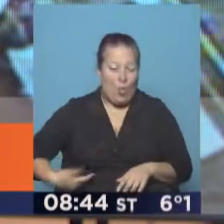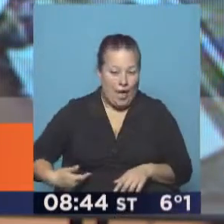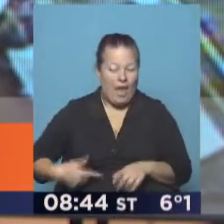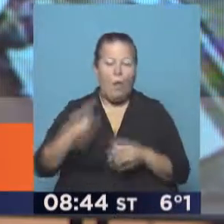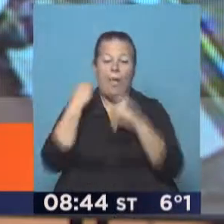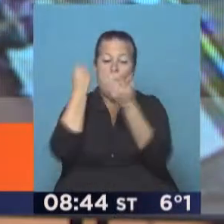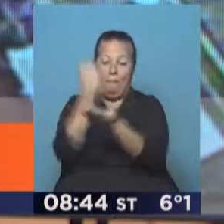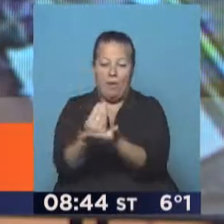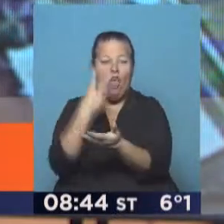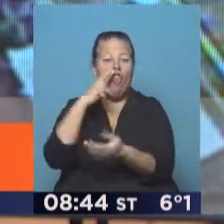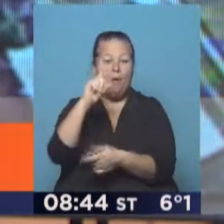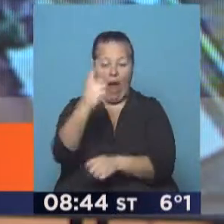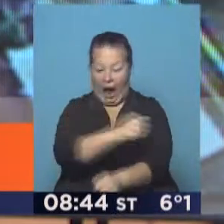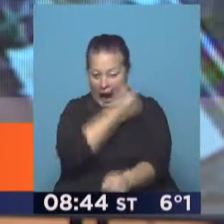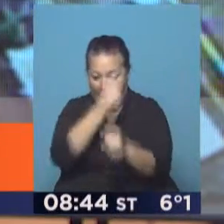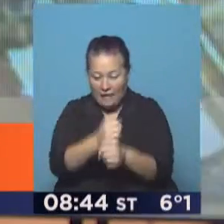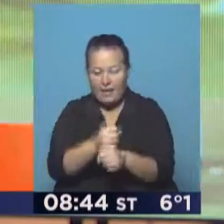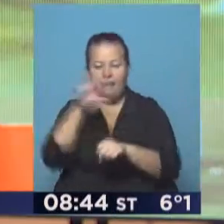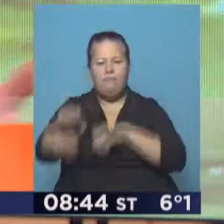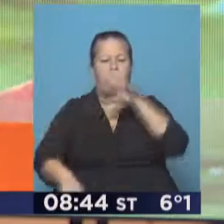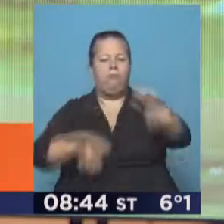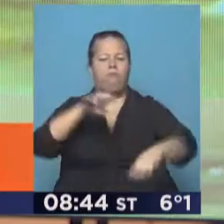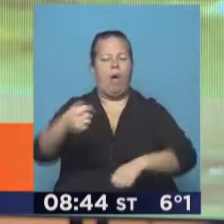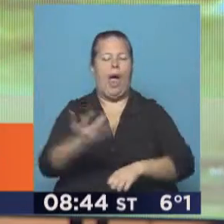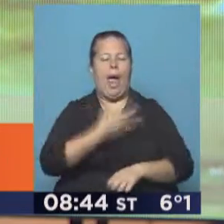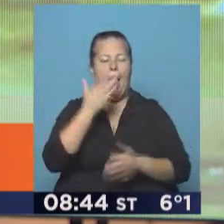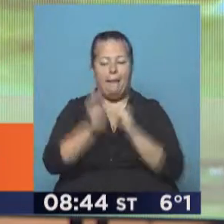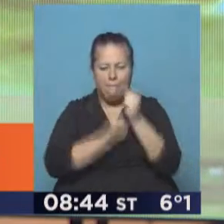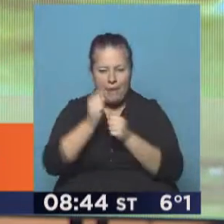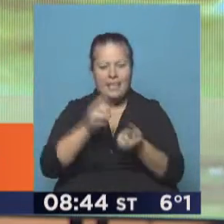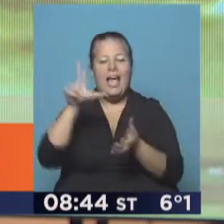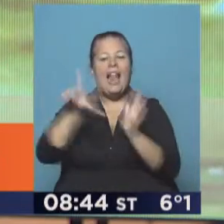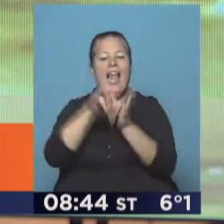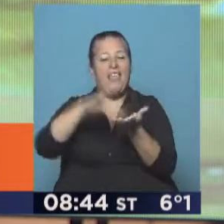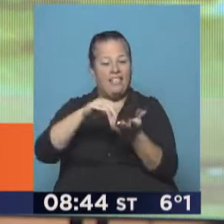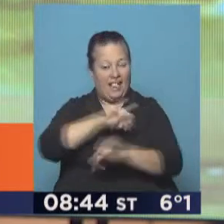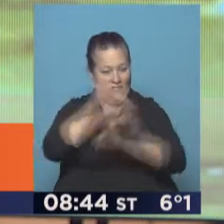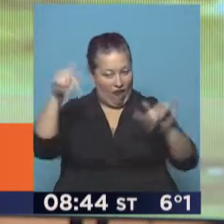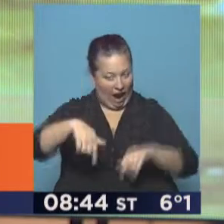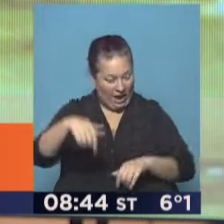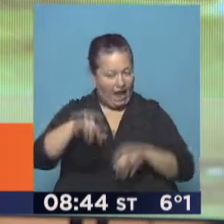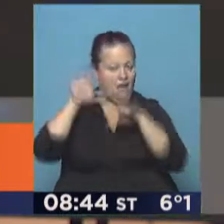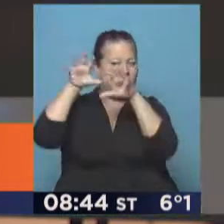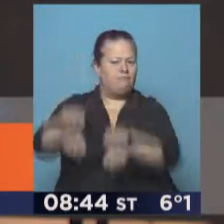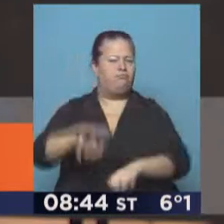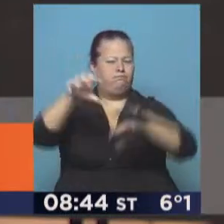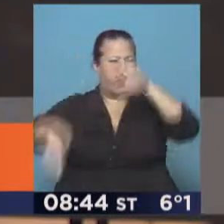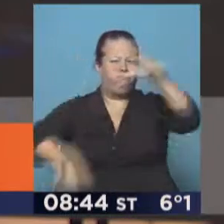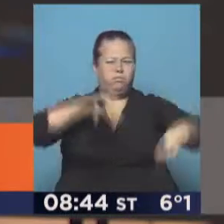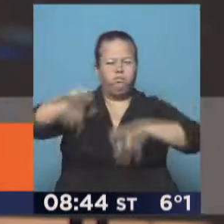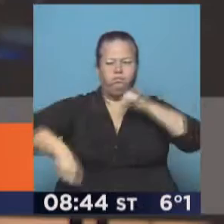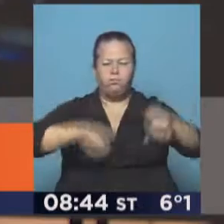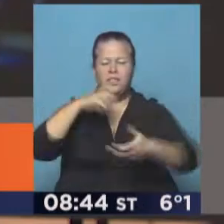desde que empezó en 2001, empezó a expropiar empresas? La ley de tierra fue nombrada aquí, la ley de tierra expropió cualquier cantidad